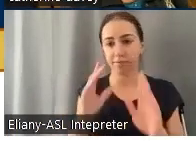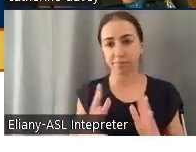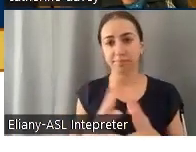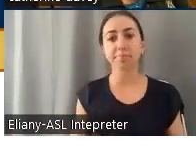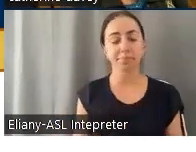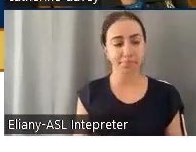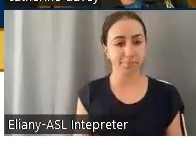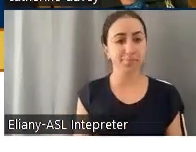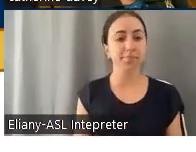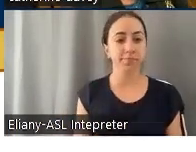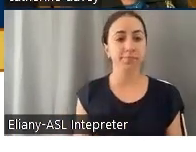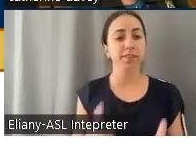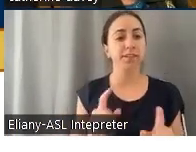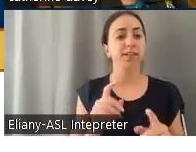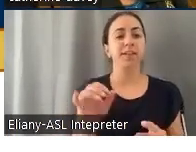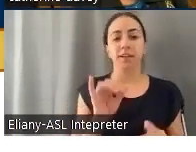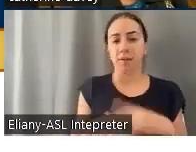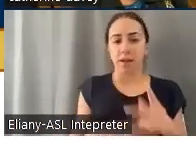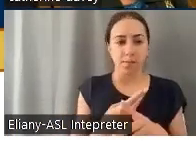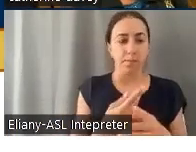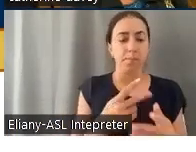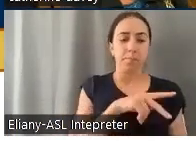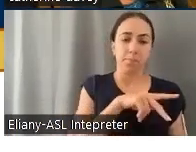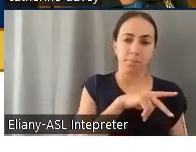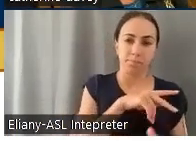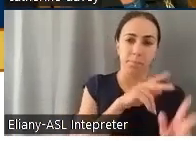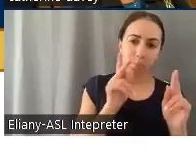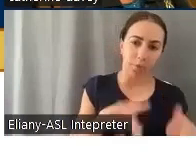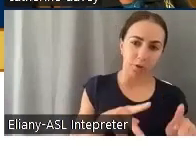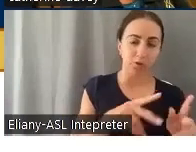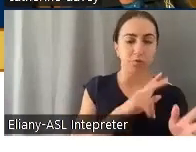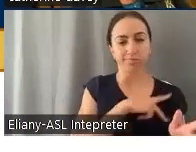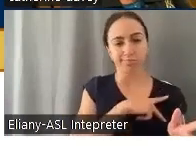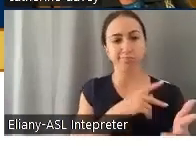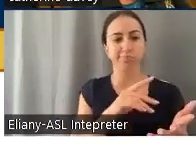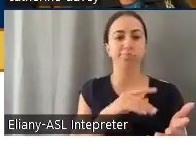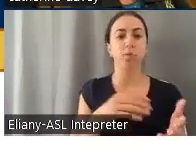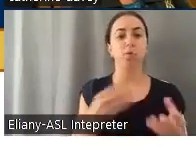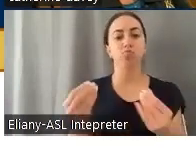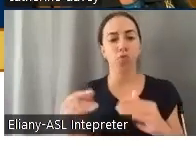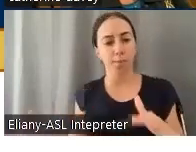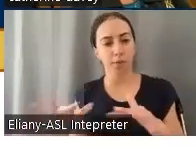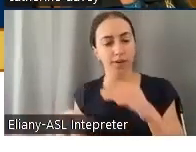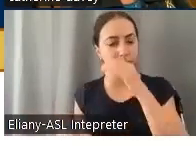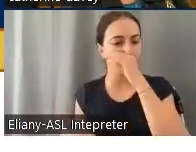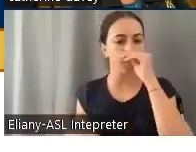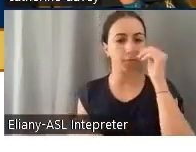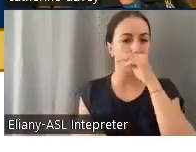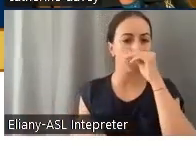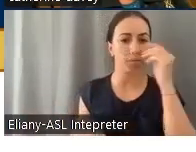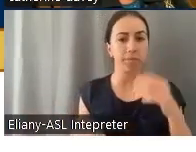veces tienen tutoría. Los tipos es el mismo, la persona o bienes,